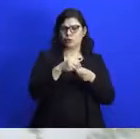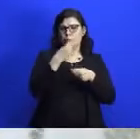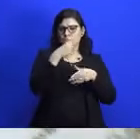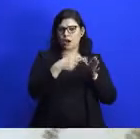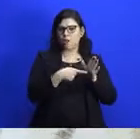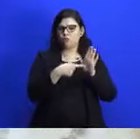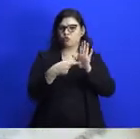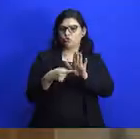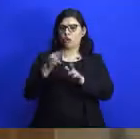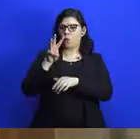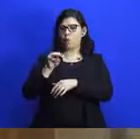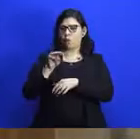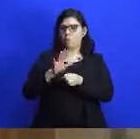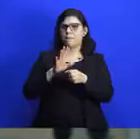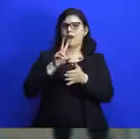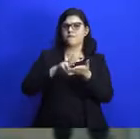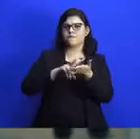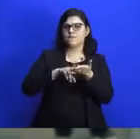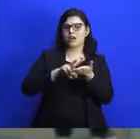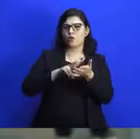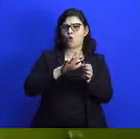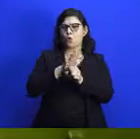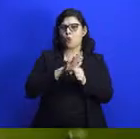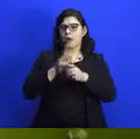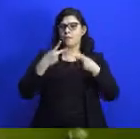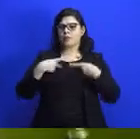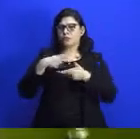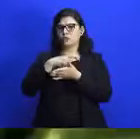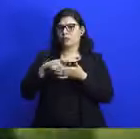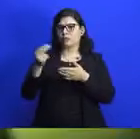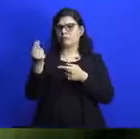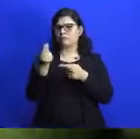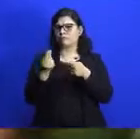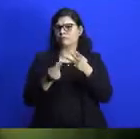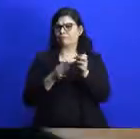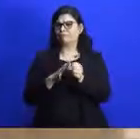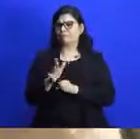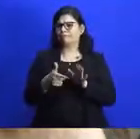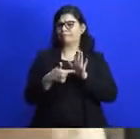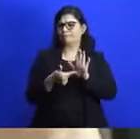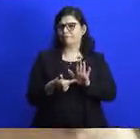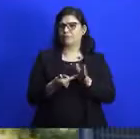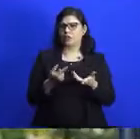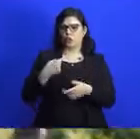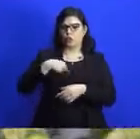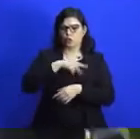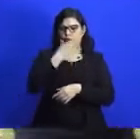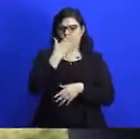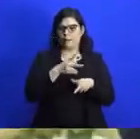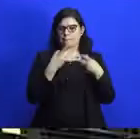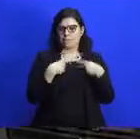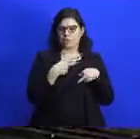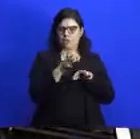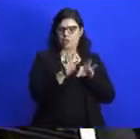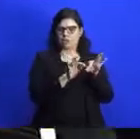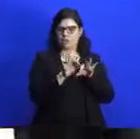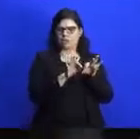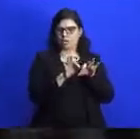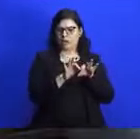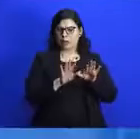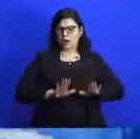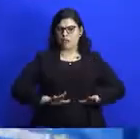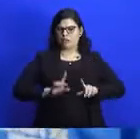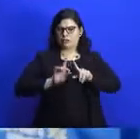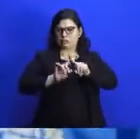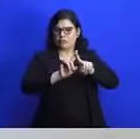nuestros valores como las necesidades de nuestros clientes. Estamos convencidos que una cadena de suministro diversa nos